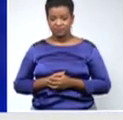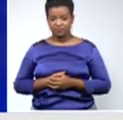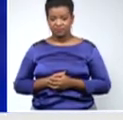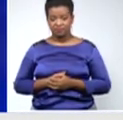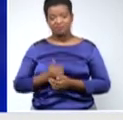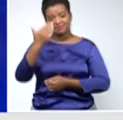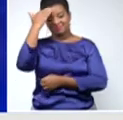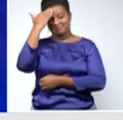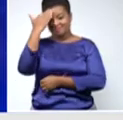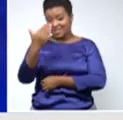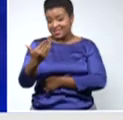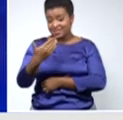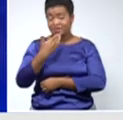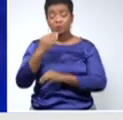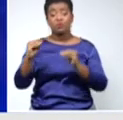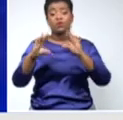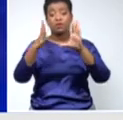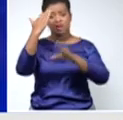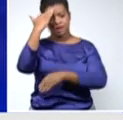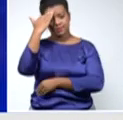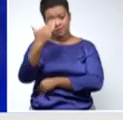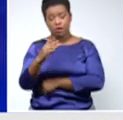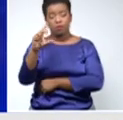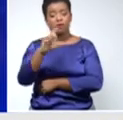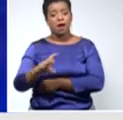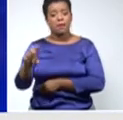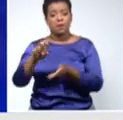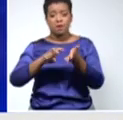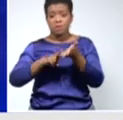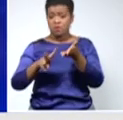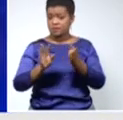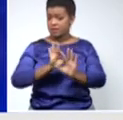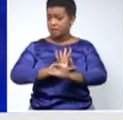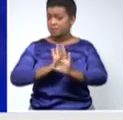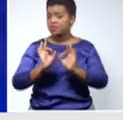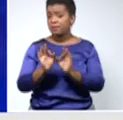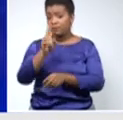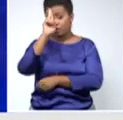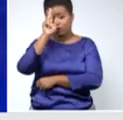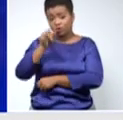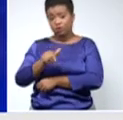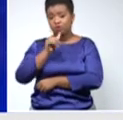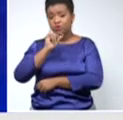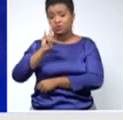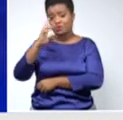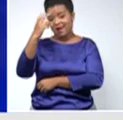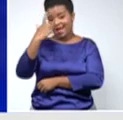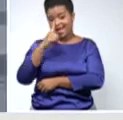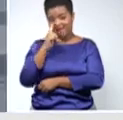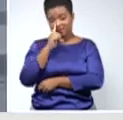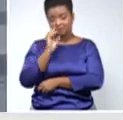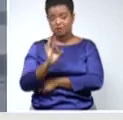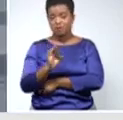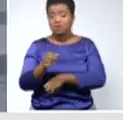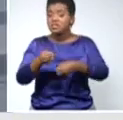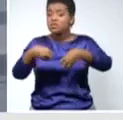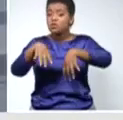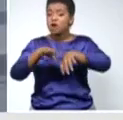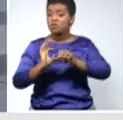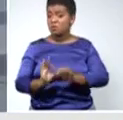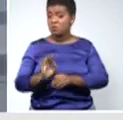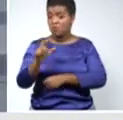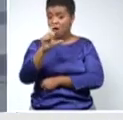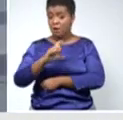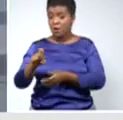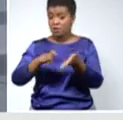Gracias, muy buenos días. El saludo desde Camagüey, especialmente para el doctor Durán. Como ya se conoce, la situación sanitaria de la provincia de Camagüey